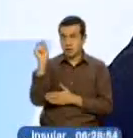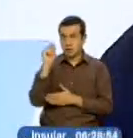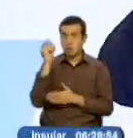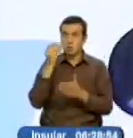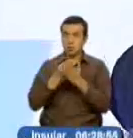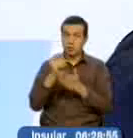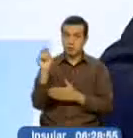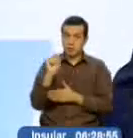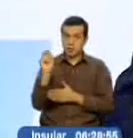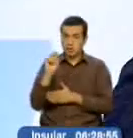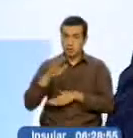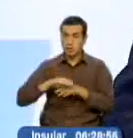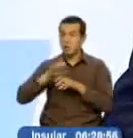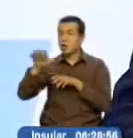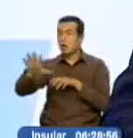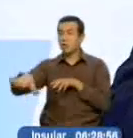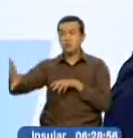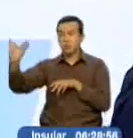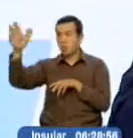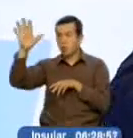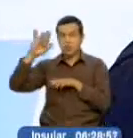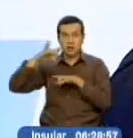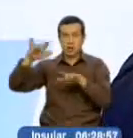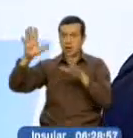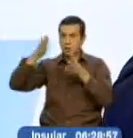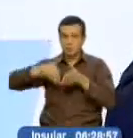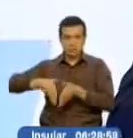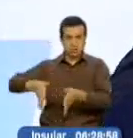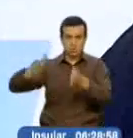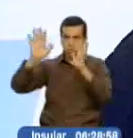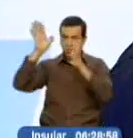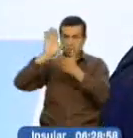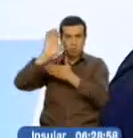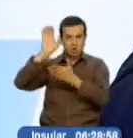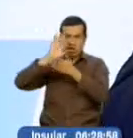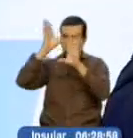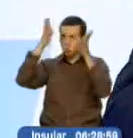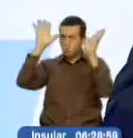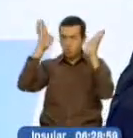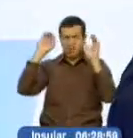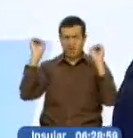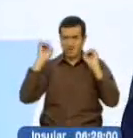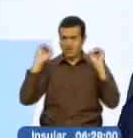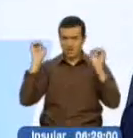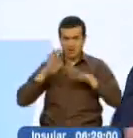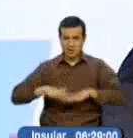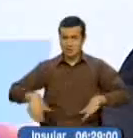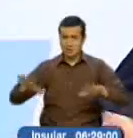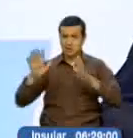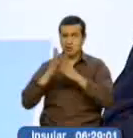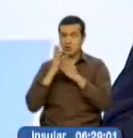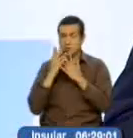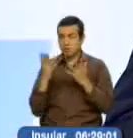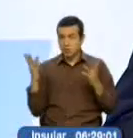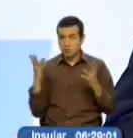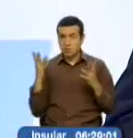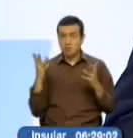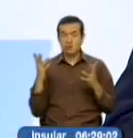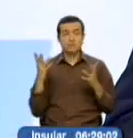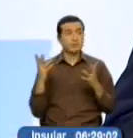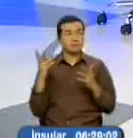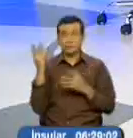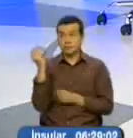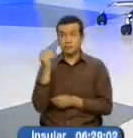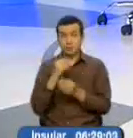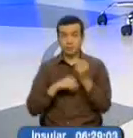comillas, en la periferia, donde no hay nada, donde no hay caminos, donde no hay escuelas, donde no hay instalaciones. Y que hay que hacer grandes inversiones